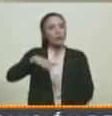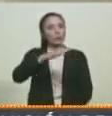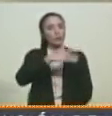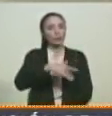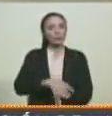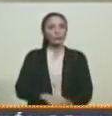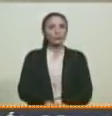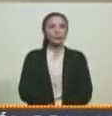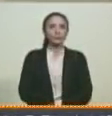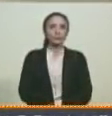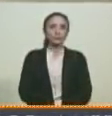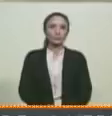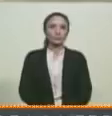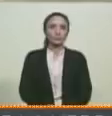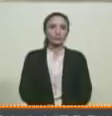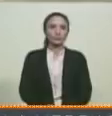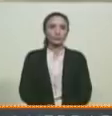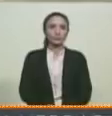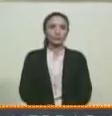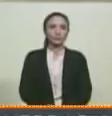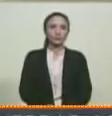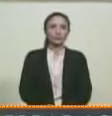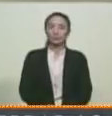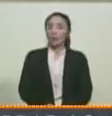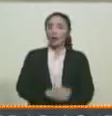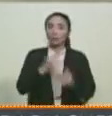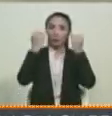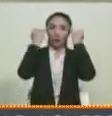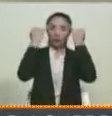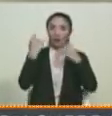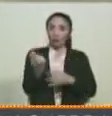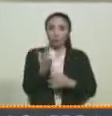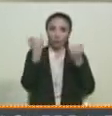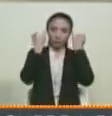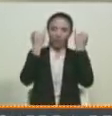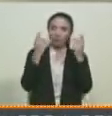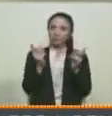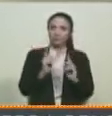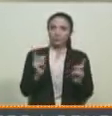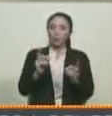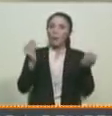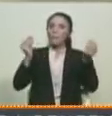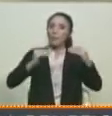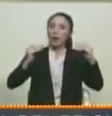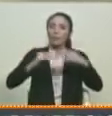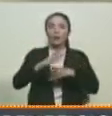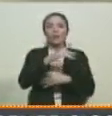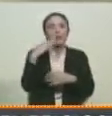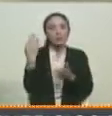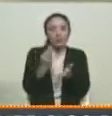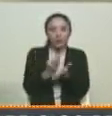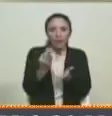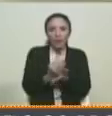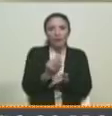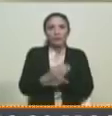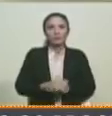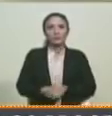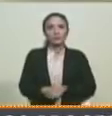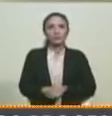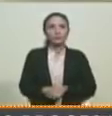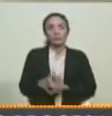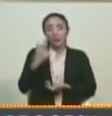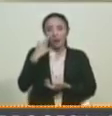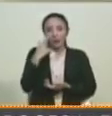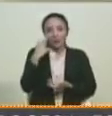Y tenemos que darlo y ganarlo no solo en el campo de las ideas, tenemos que darlo y ganarlo en el campo de la realidad material,